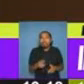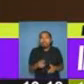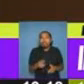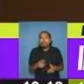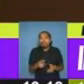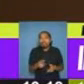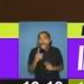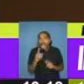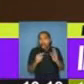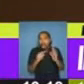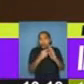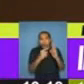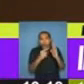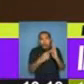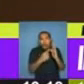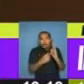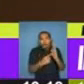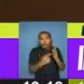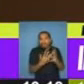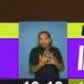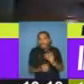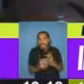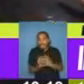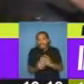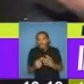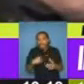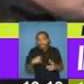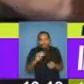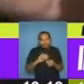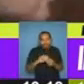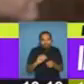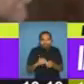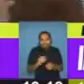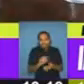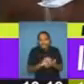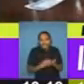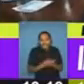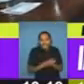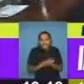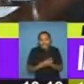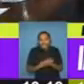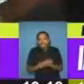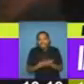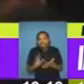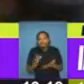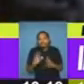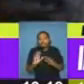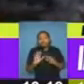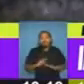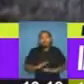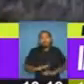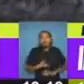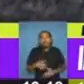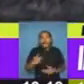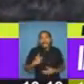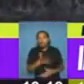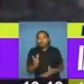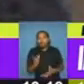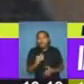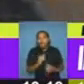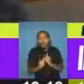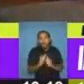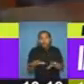ir corrigiendo para progresar y evolucionar y tener esa seguridad esa tranquilidad social y productiva que nosotros buscamos